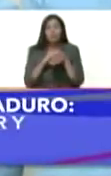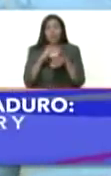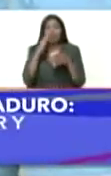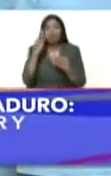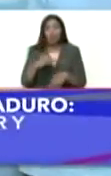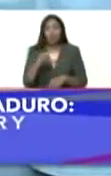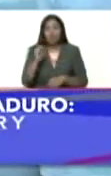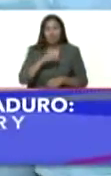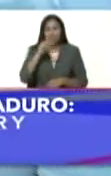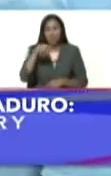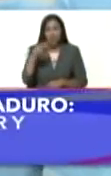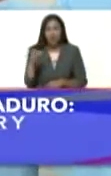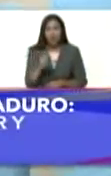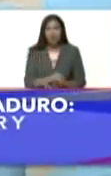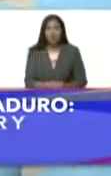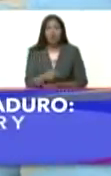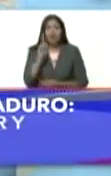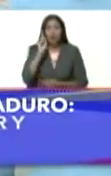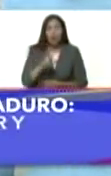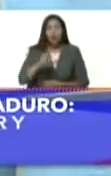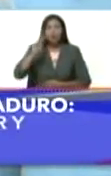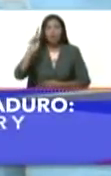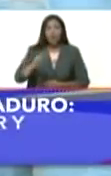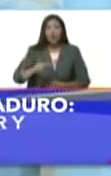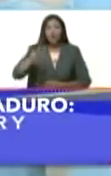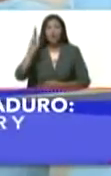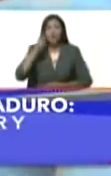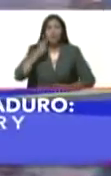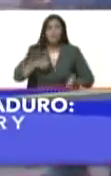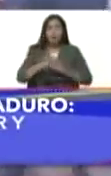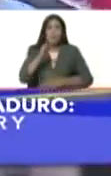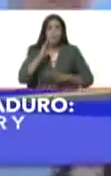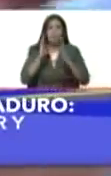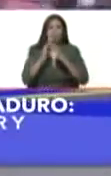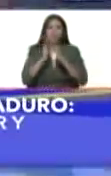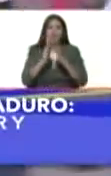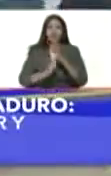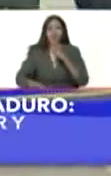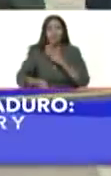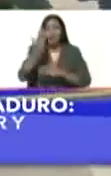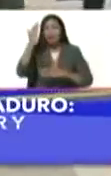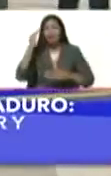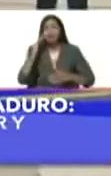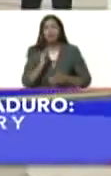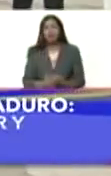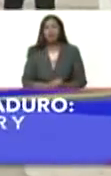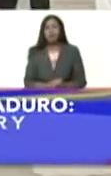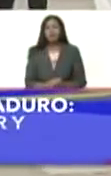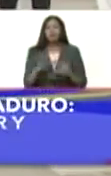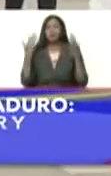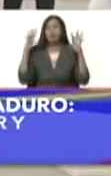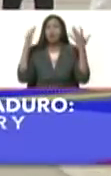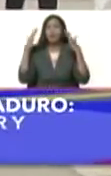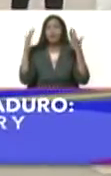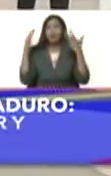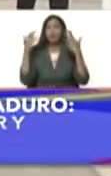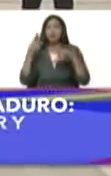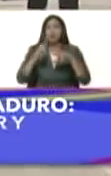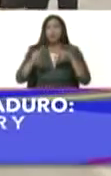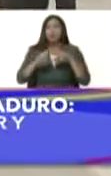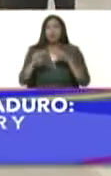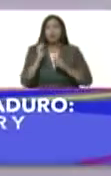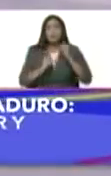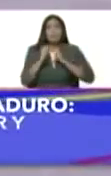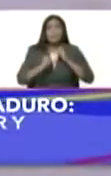segura? A la una, a las dos, a las tres, para su casa, pues. ¡Vamos! Un aplauso a estos niños, mira.